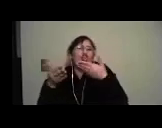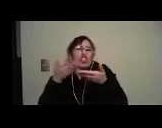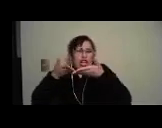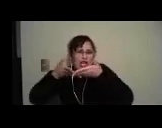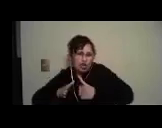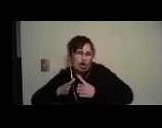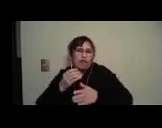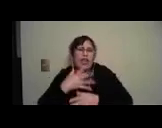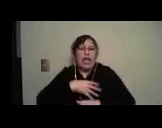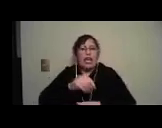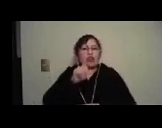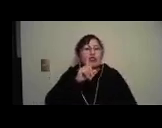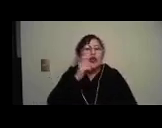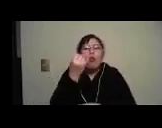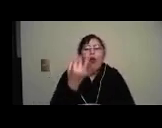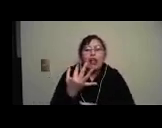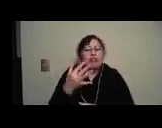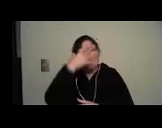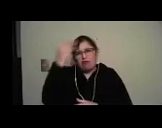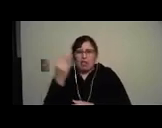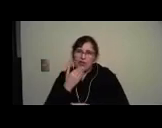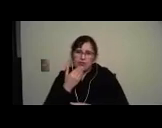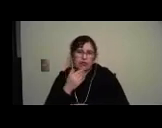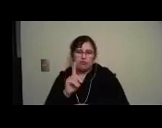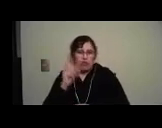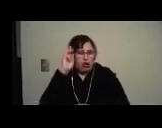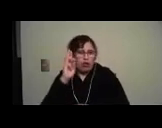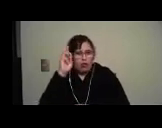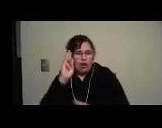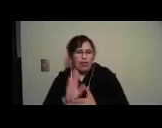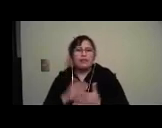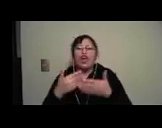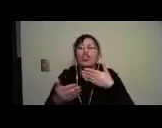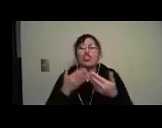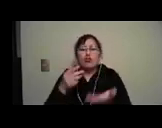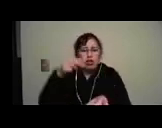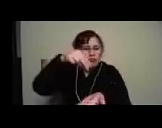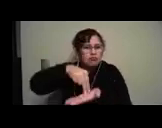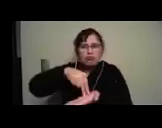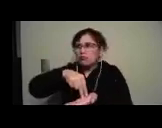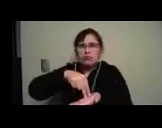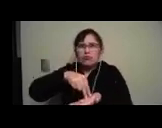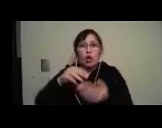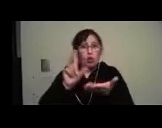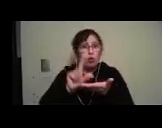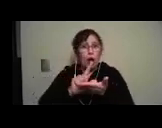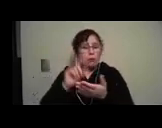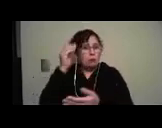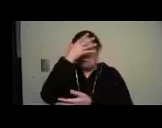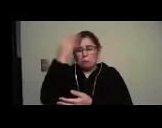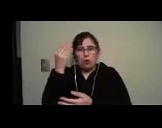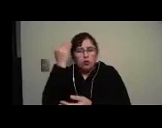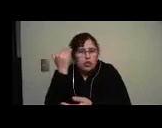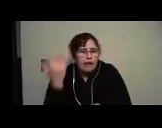hijos tiene, dónde se encuentra, dónde estudió, ¿ya? Entonces, a eso me